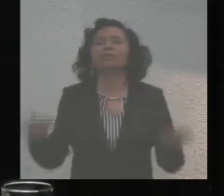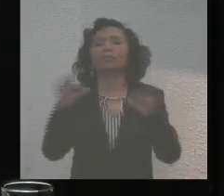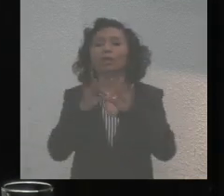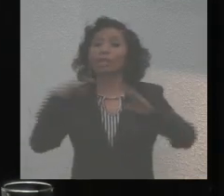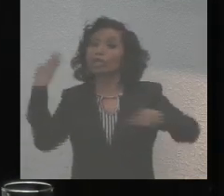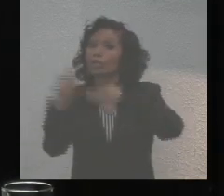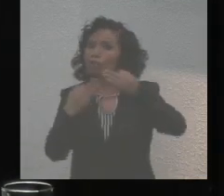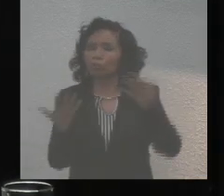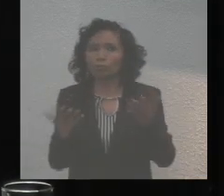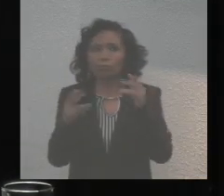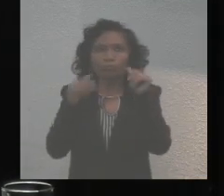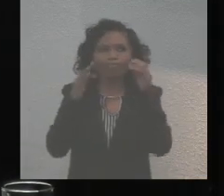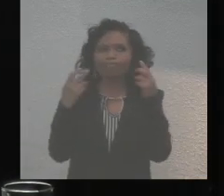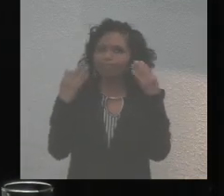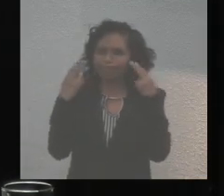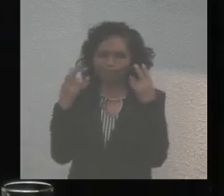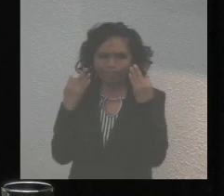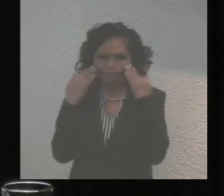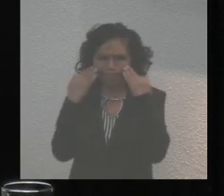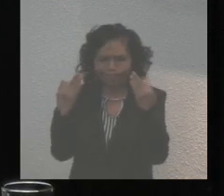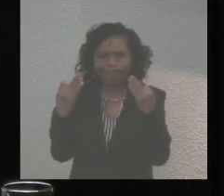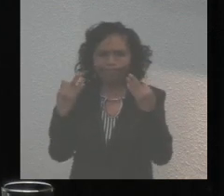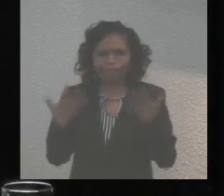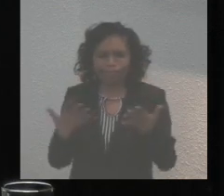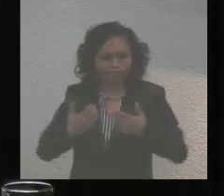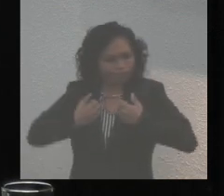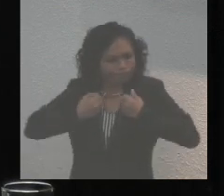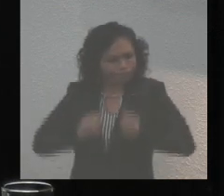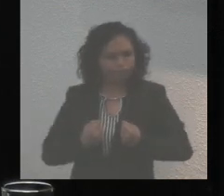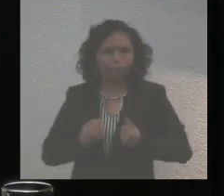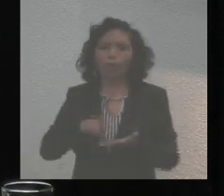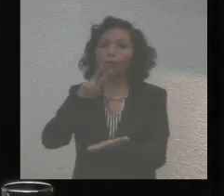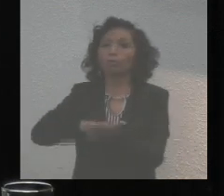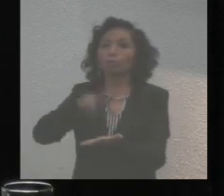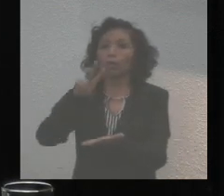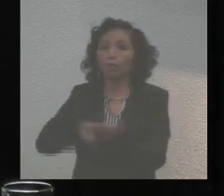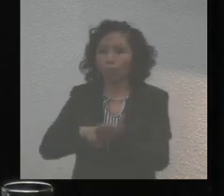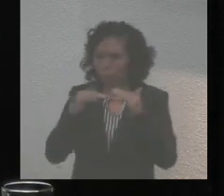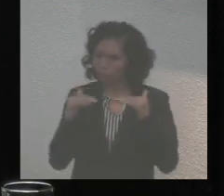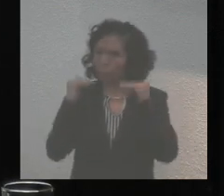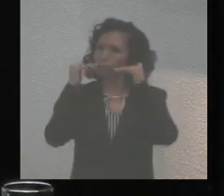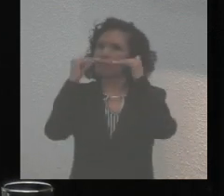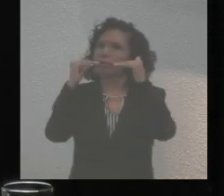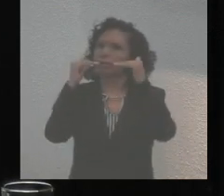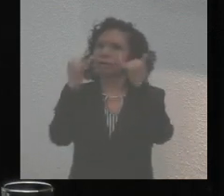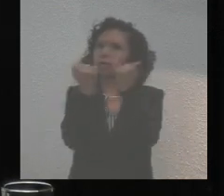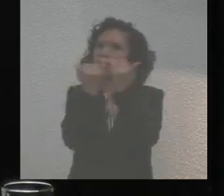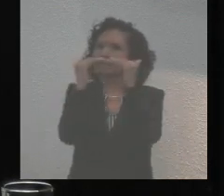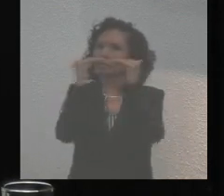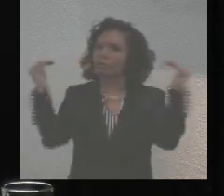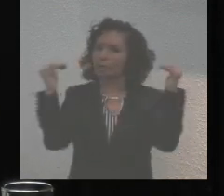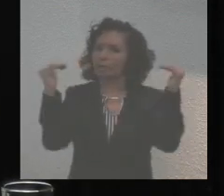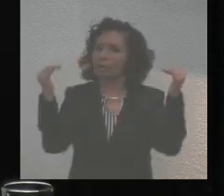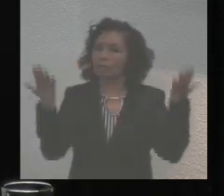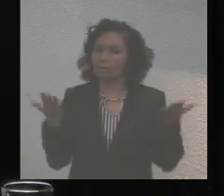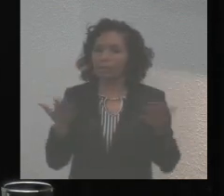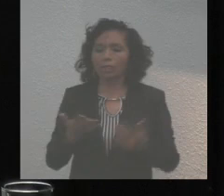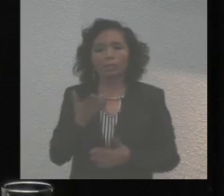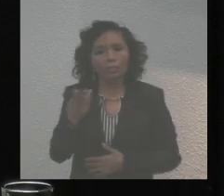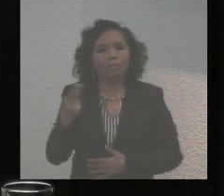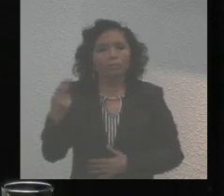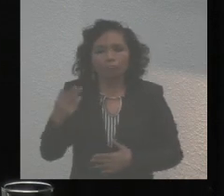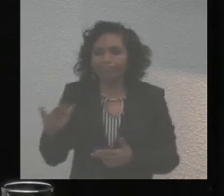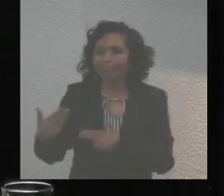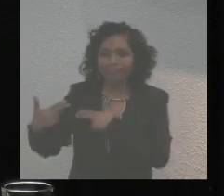y reaccionemos de manera colectiva y oportuna, consolidando los valores democráticos y de civilidad que nos